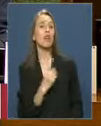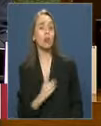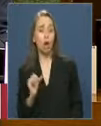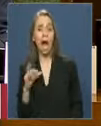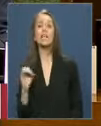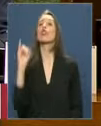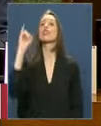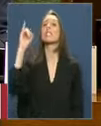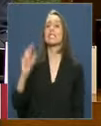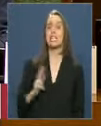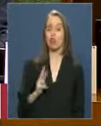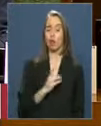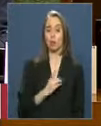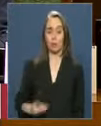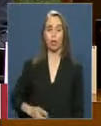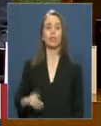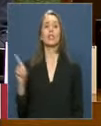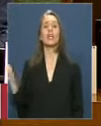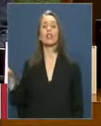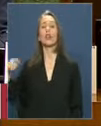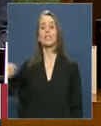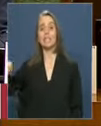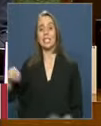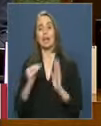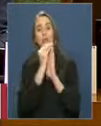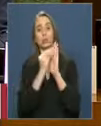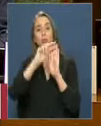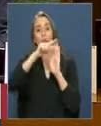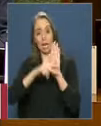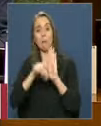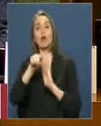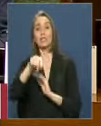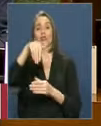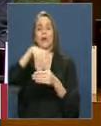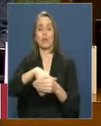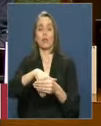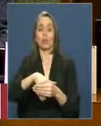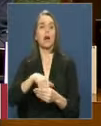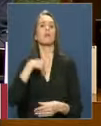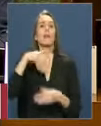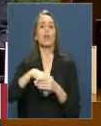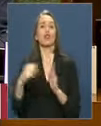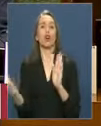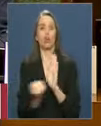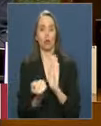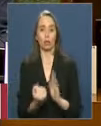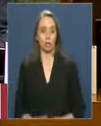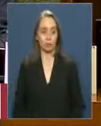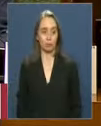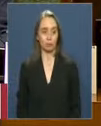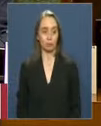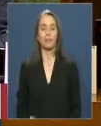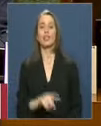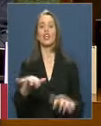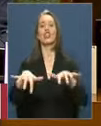señor diputado. Es estamos... sobre las modificaciones introducidas por el Senado. Mi voto va en contra, entonces.